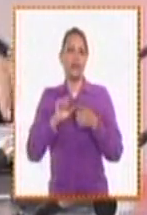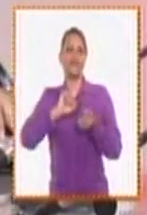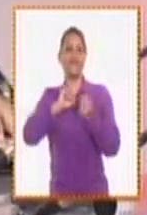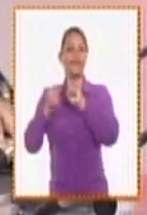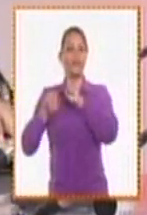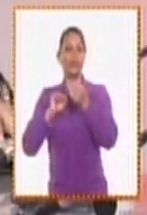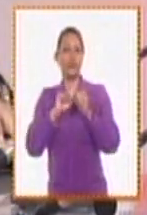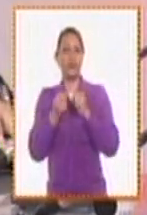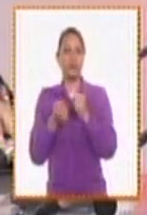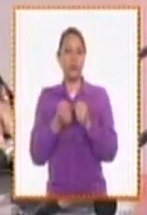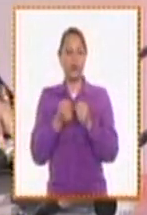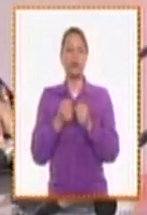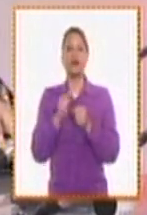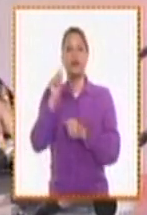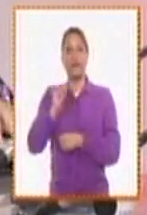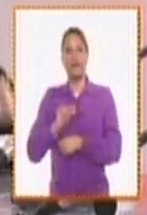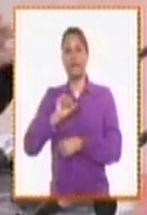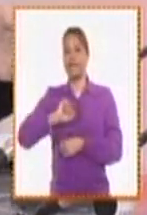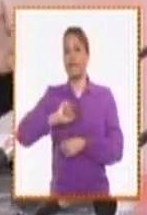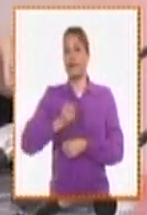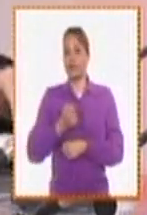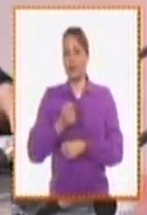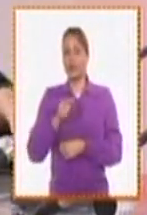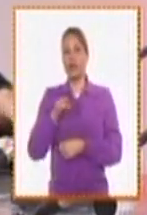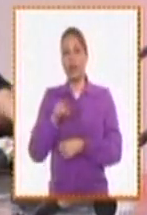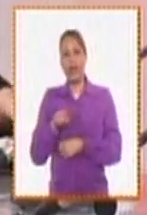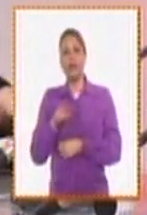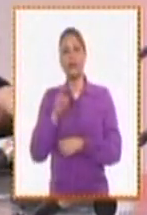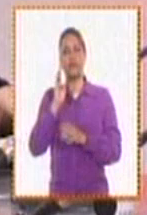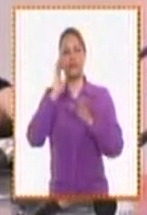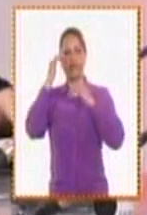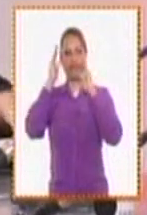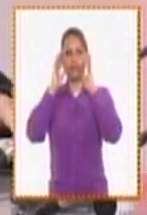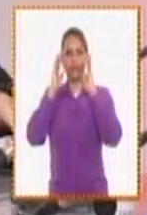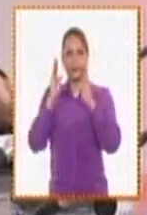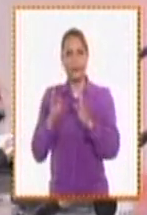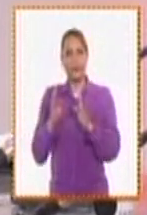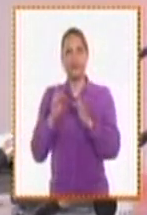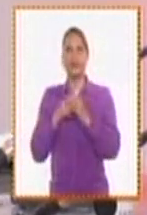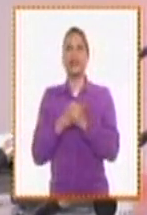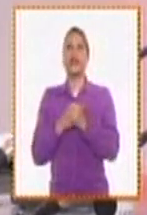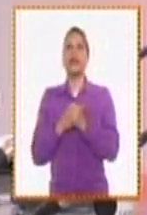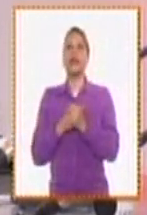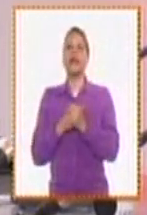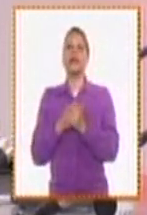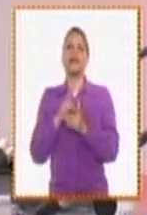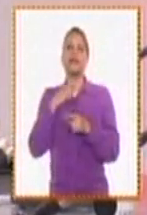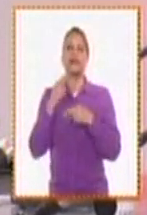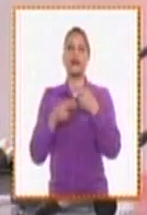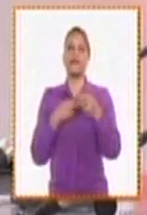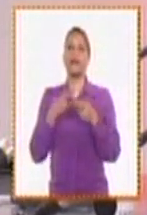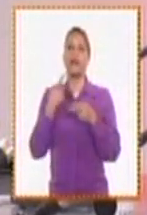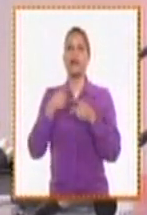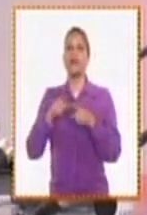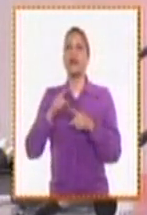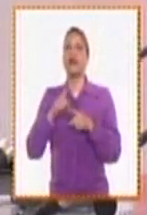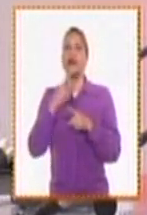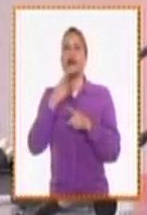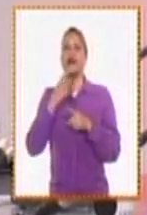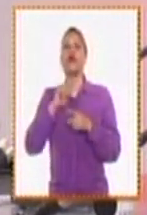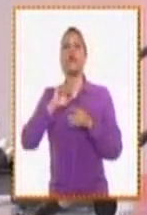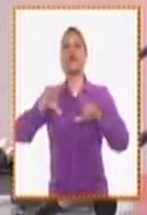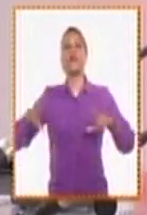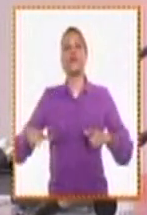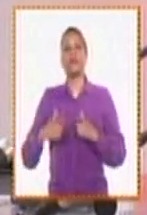rigurosidad que va encaminada a esa actuación que prevenga